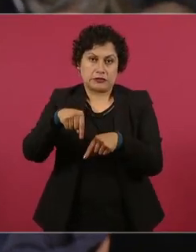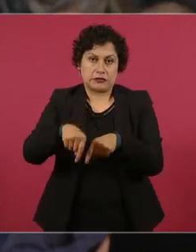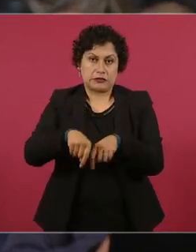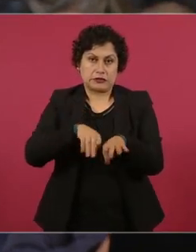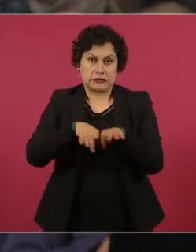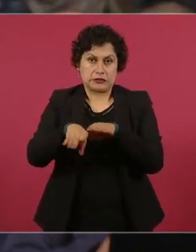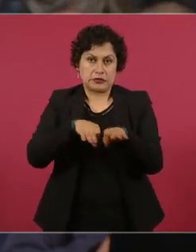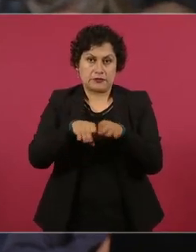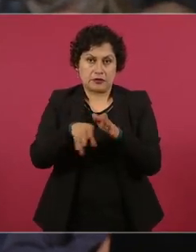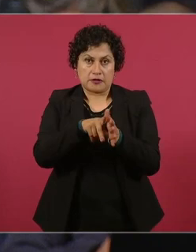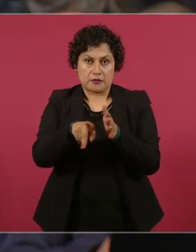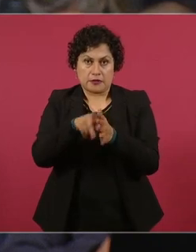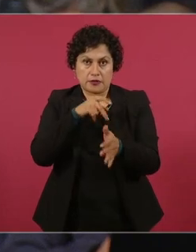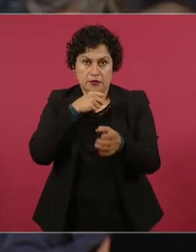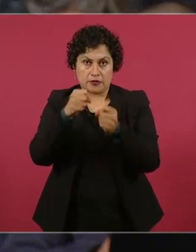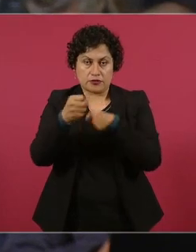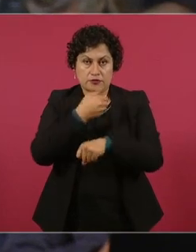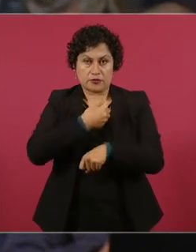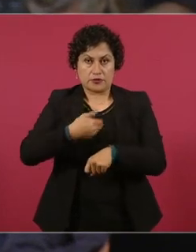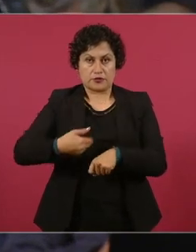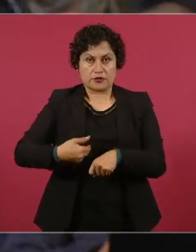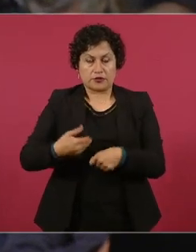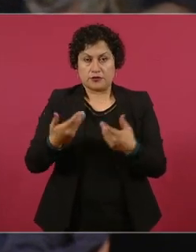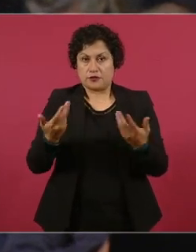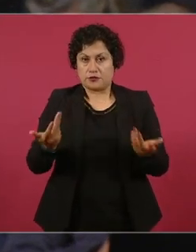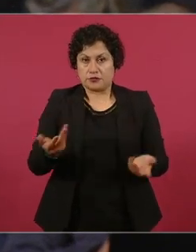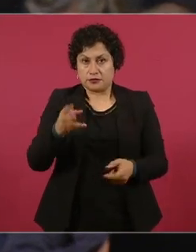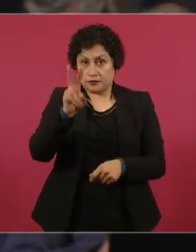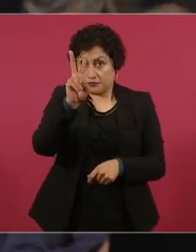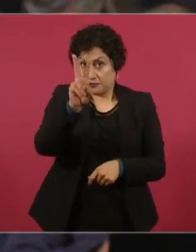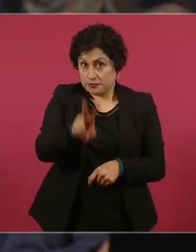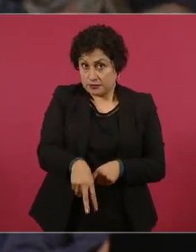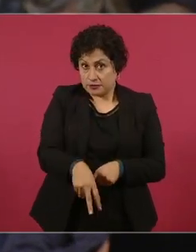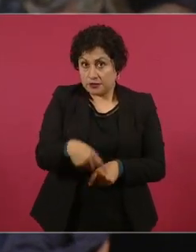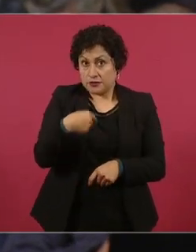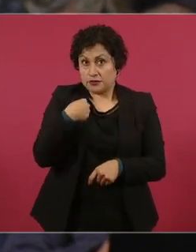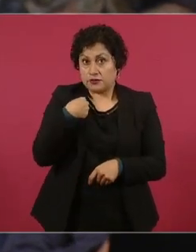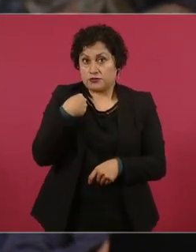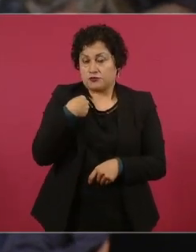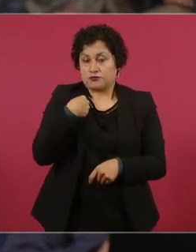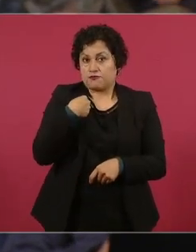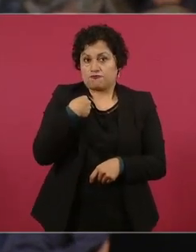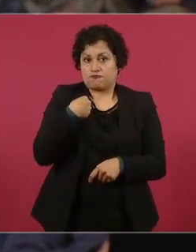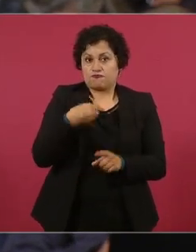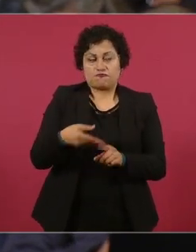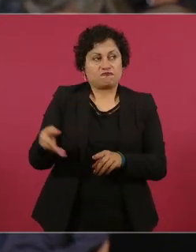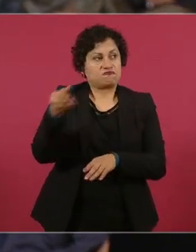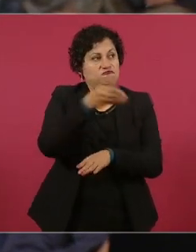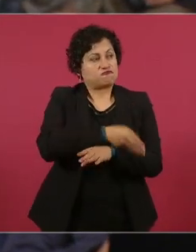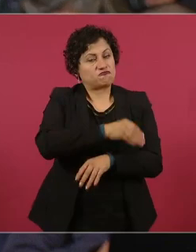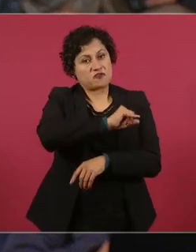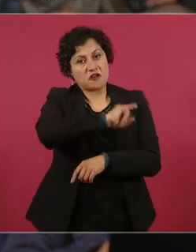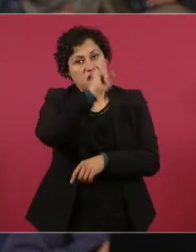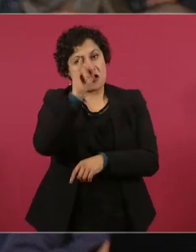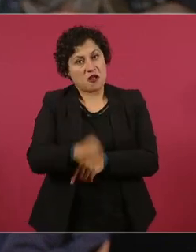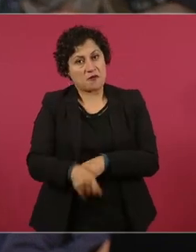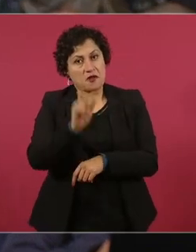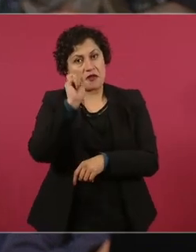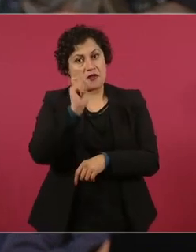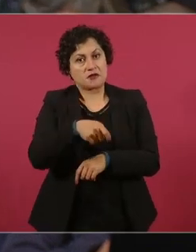se había visto a un presidente que pues a cada movimiento que haga se le interpusiera ya sea una controversia o un